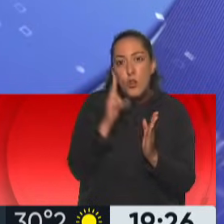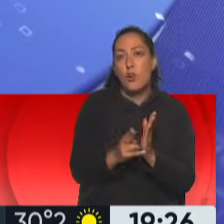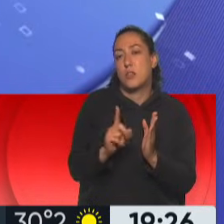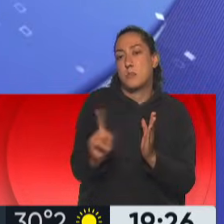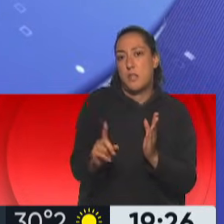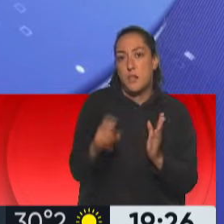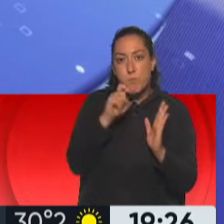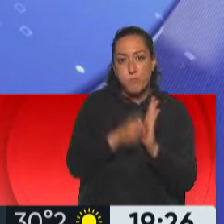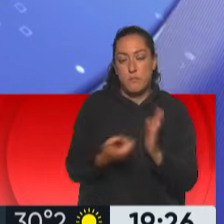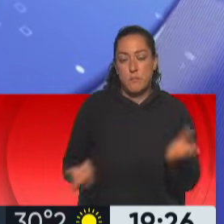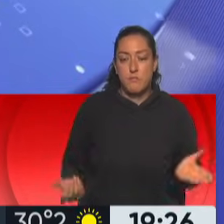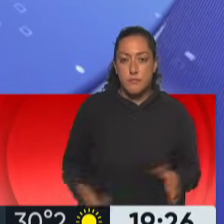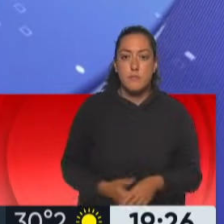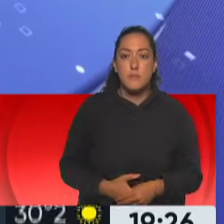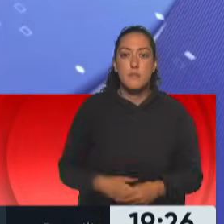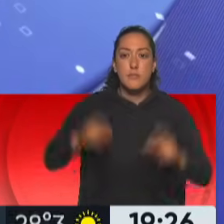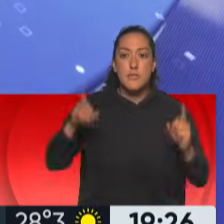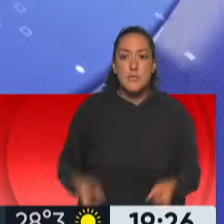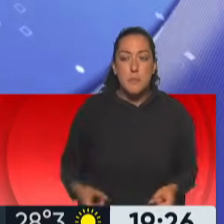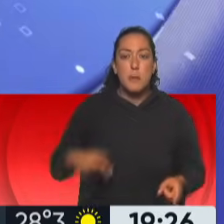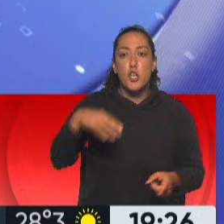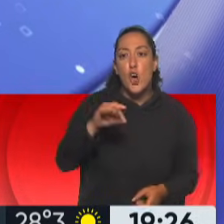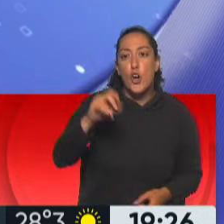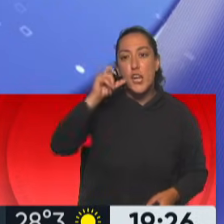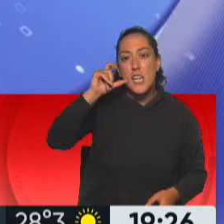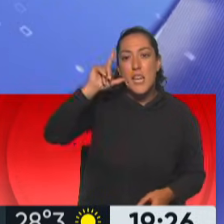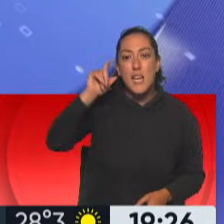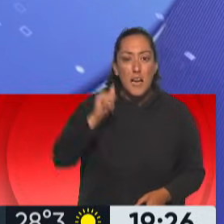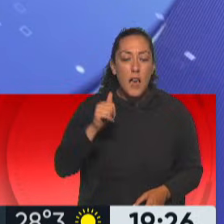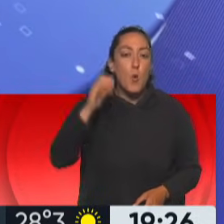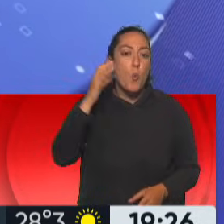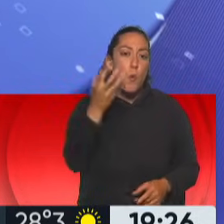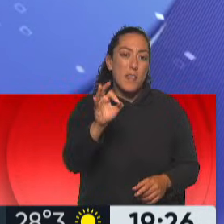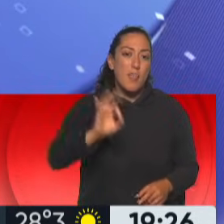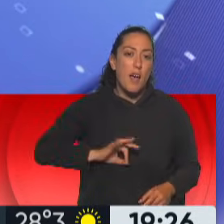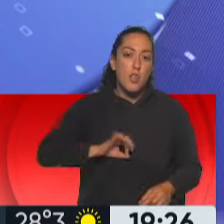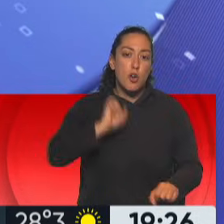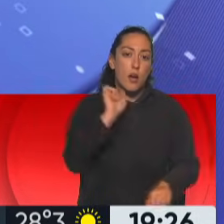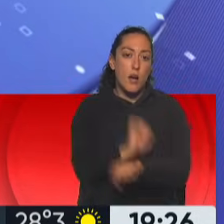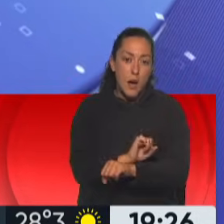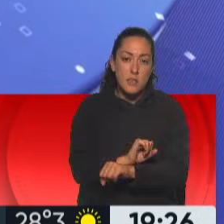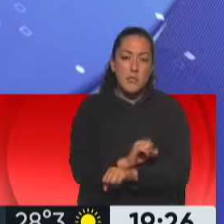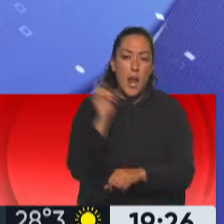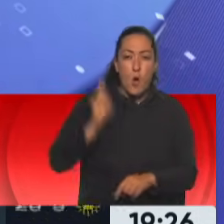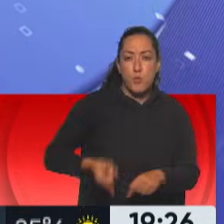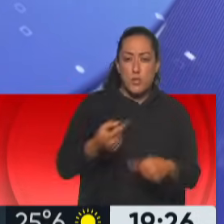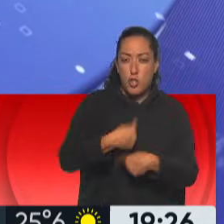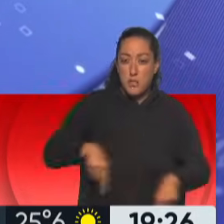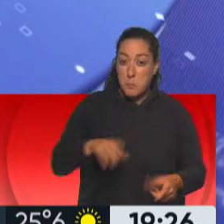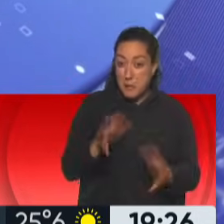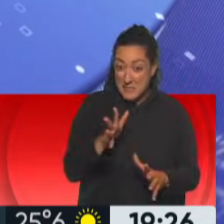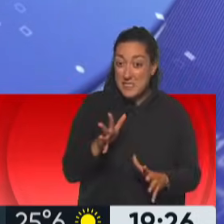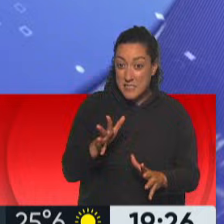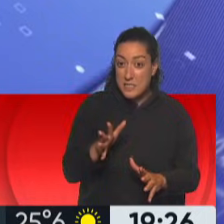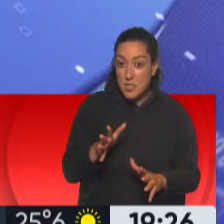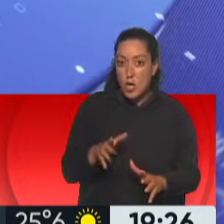Además, se lo comparaba mucho con el caso de Noriega, ¿no? Que además recibió 40 años de cárcel, con una acusación bastante similar que tenía que ver con el